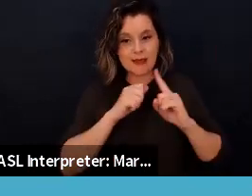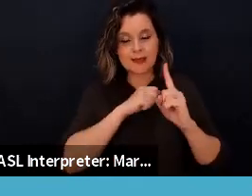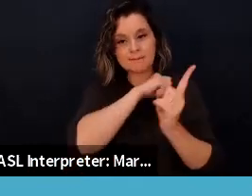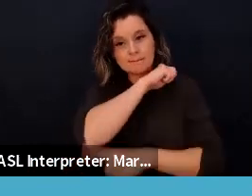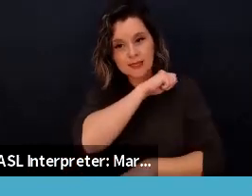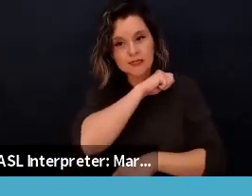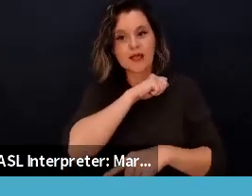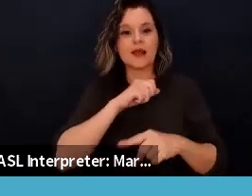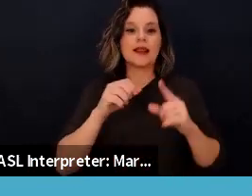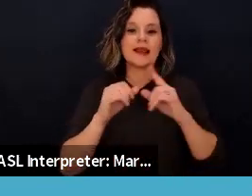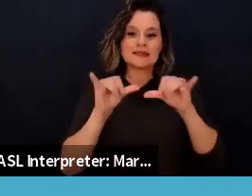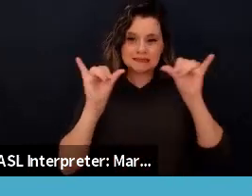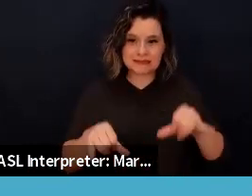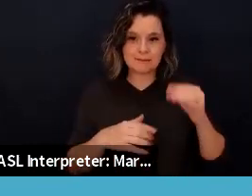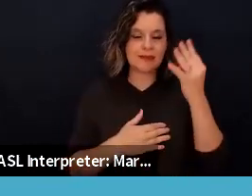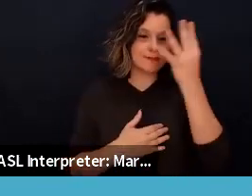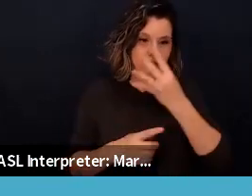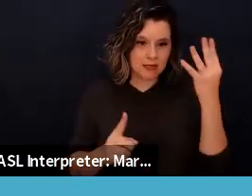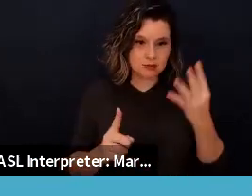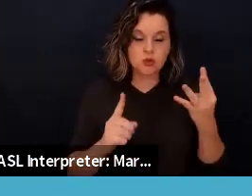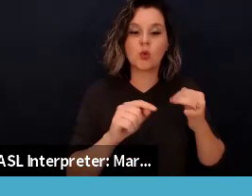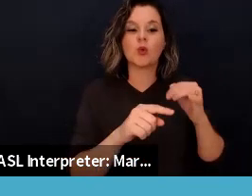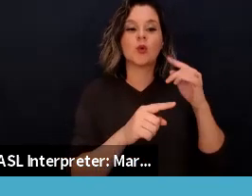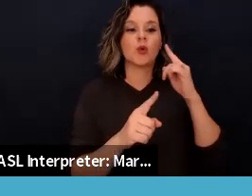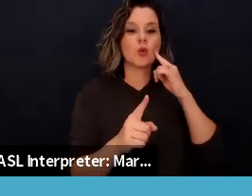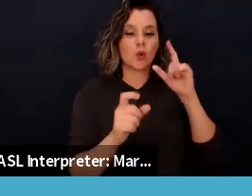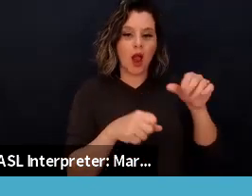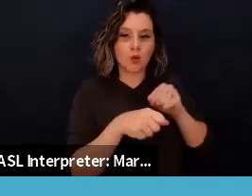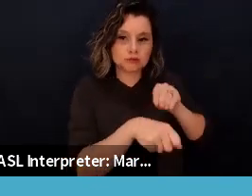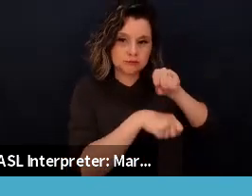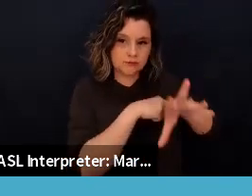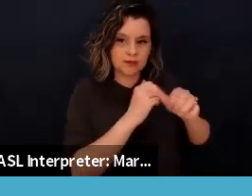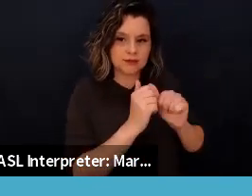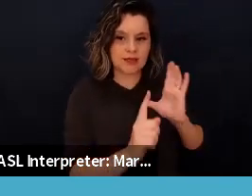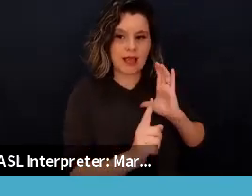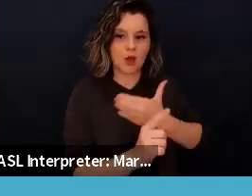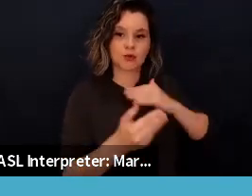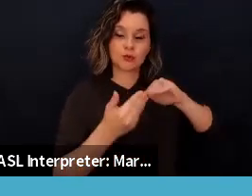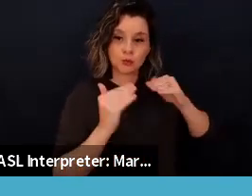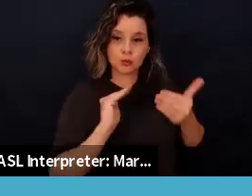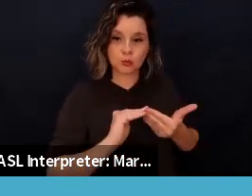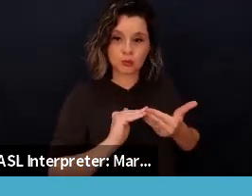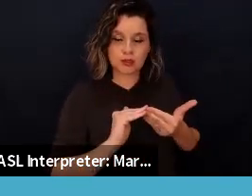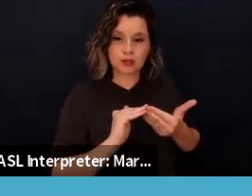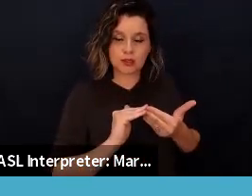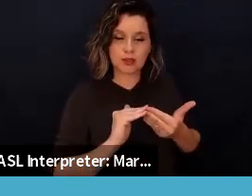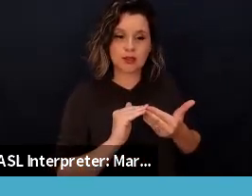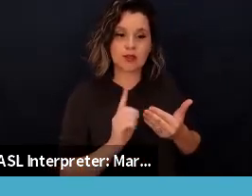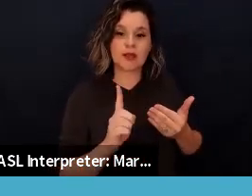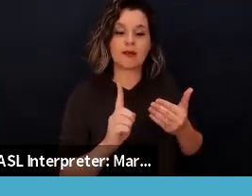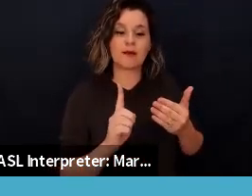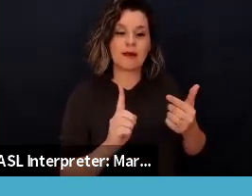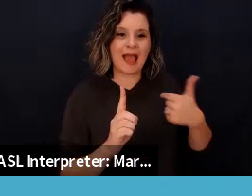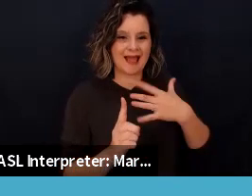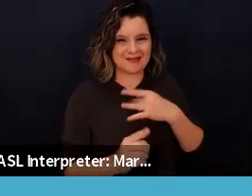de inmigración y cómo esto está afectando a nuestra comunidad. Y me gusta esta